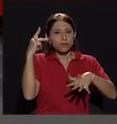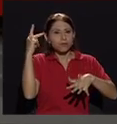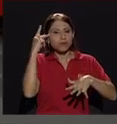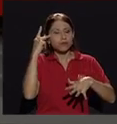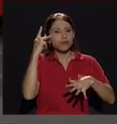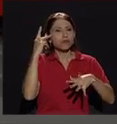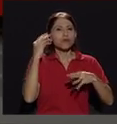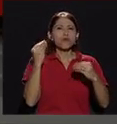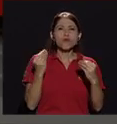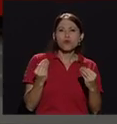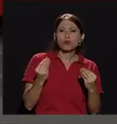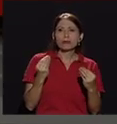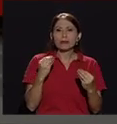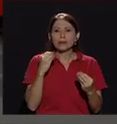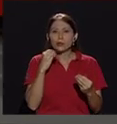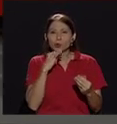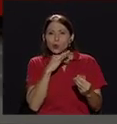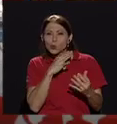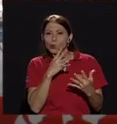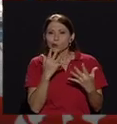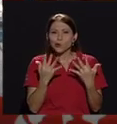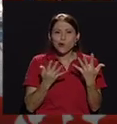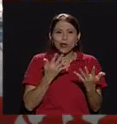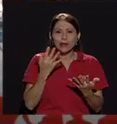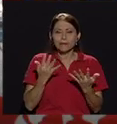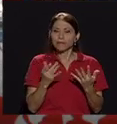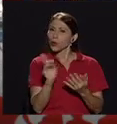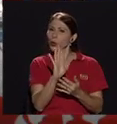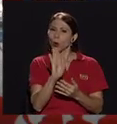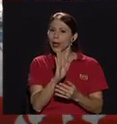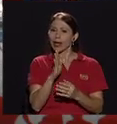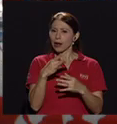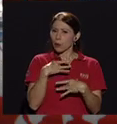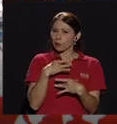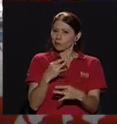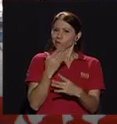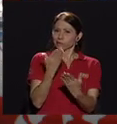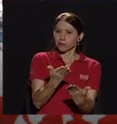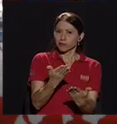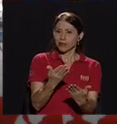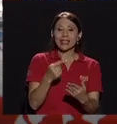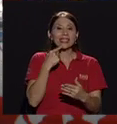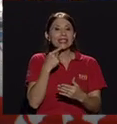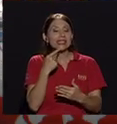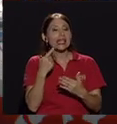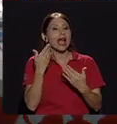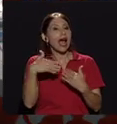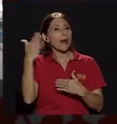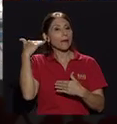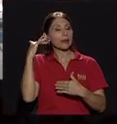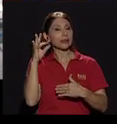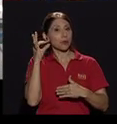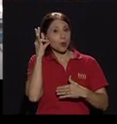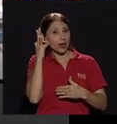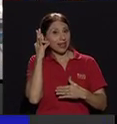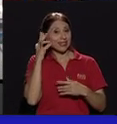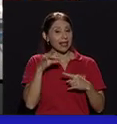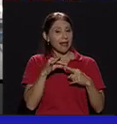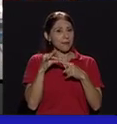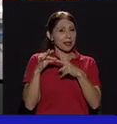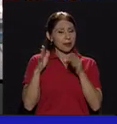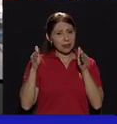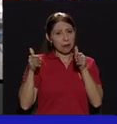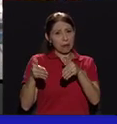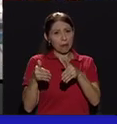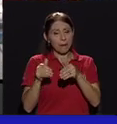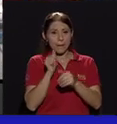política muy sucio, que no era de su ámbito, que el ámbito de las mujeres era el ámbito especialmente el privado